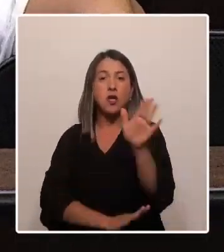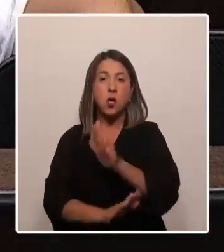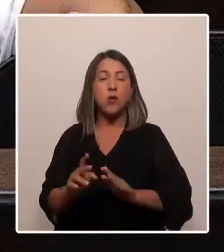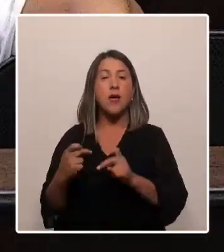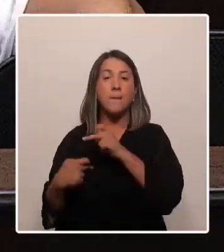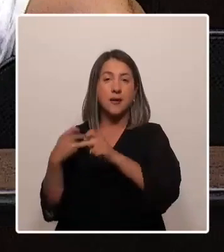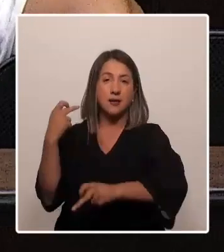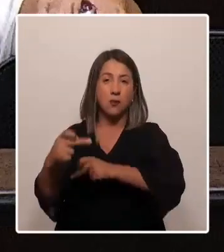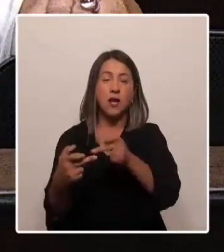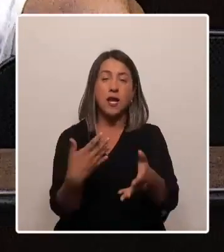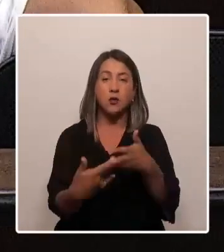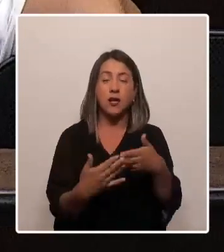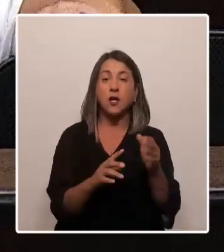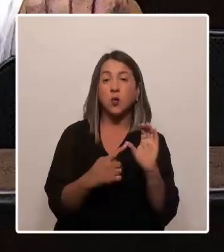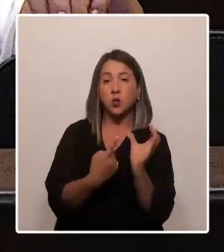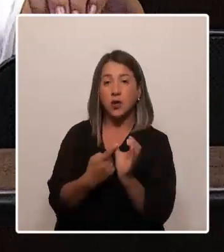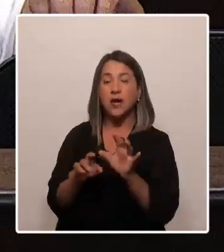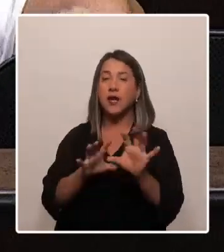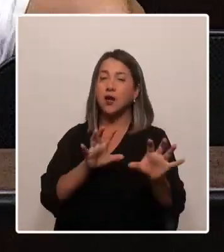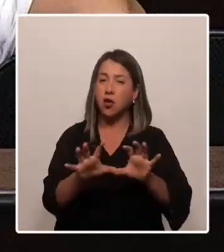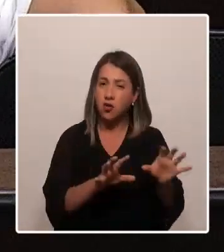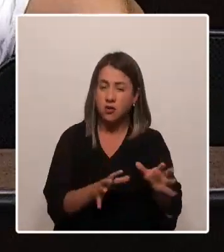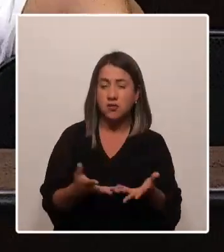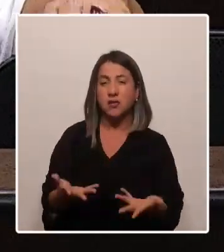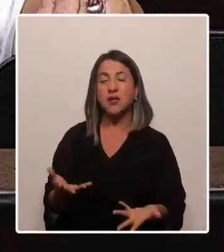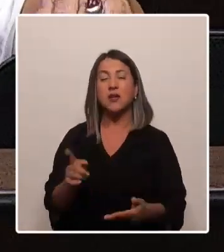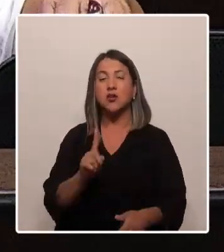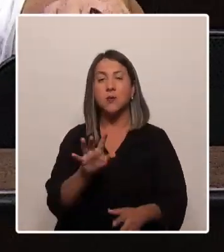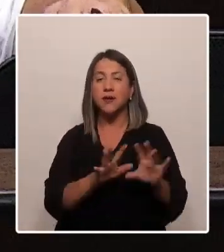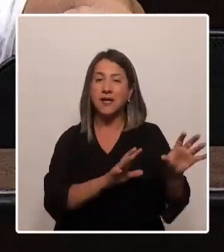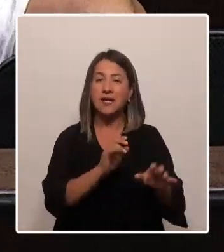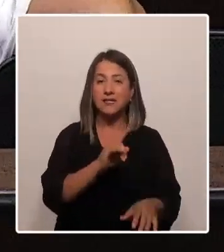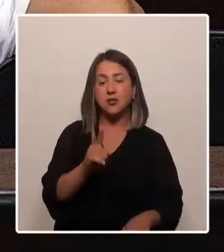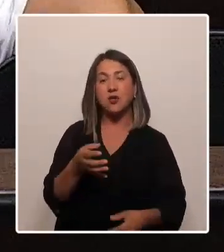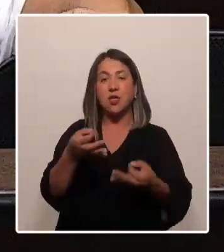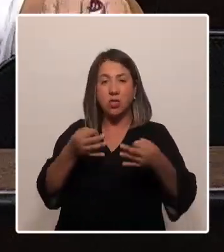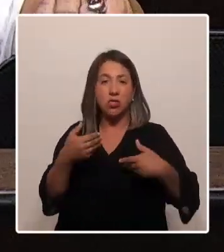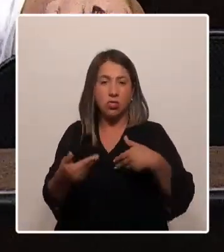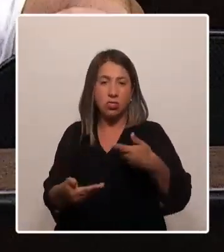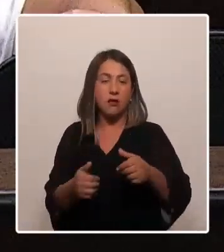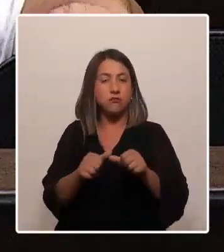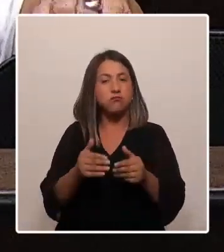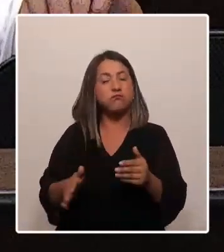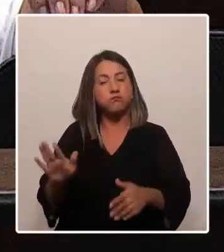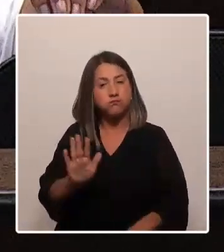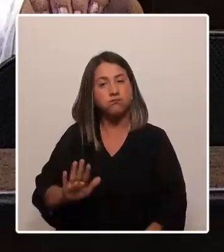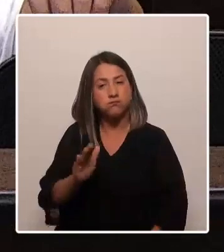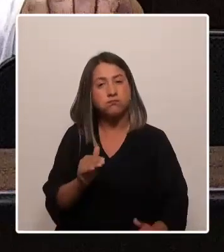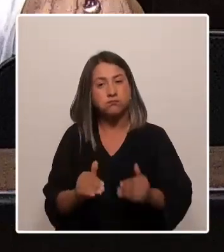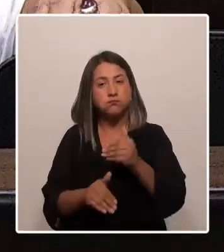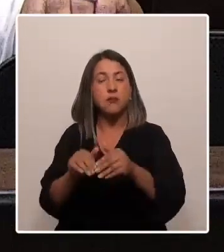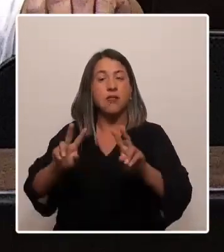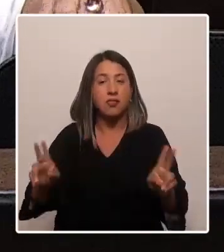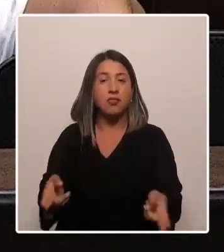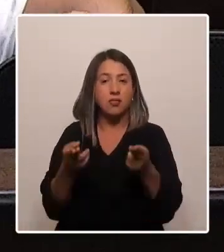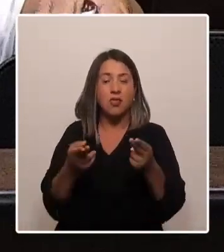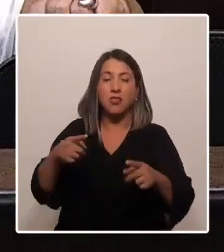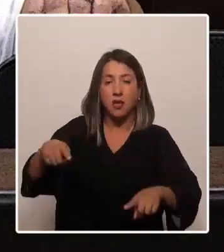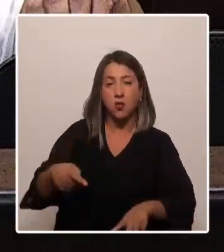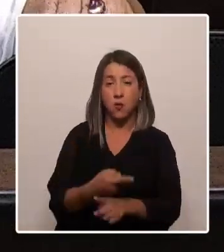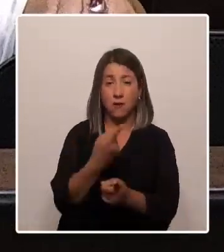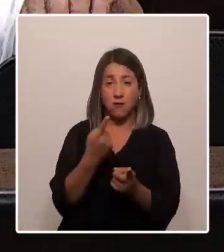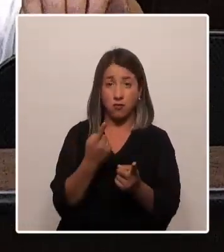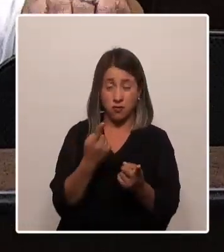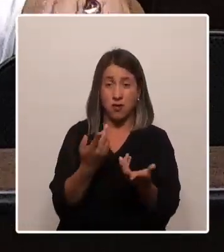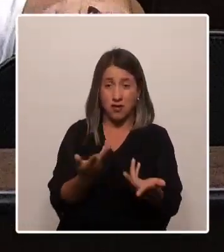naturales y culturales, materiales e inmateriales, garantiza su conservación, revitalización, aumento y salvaguardia y transmisión